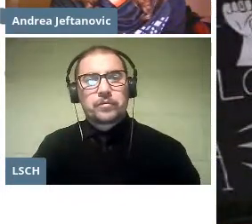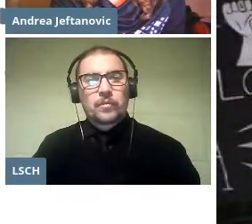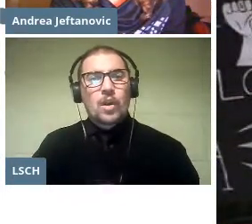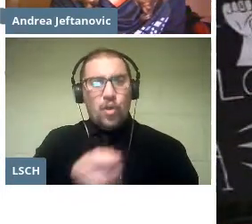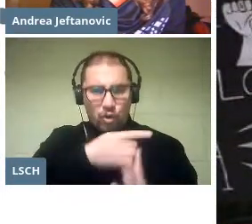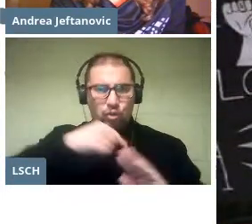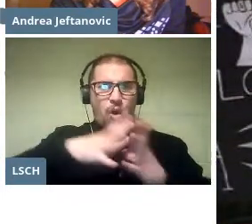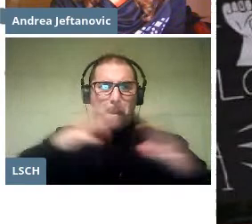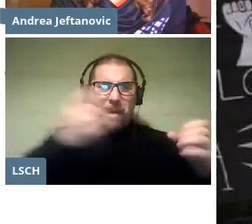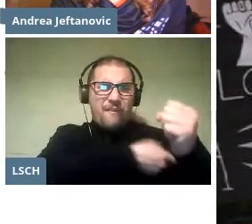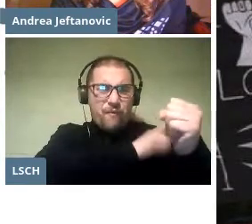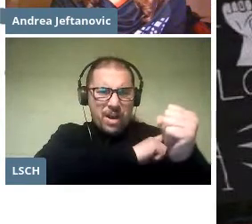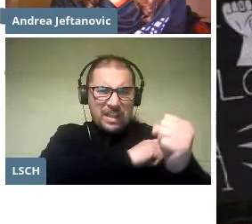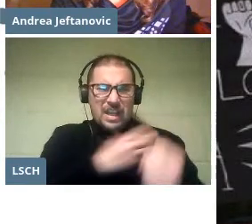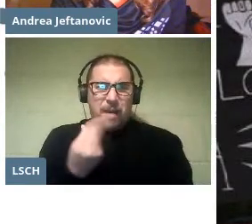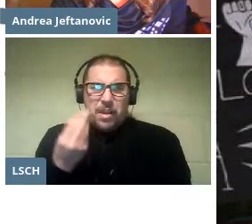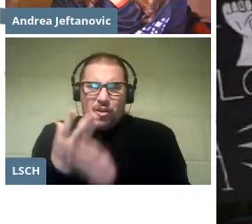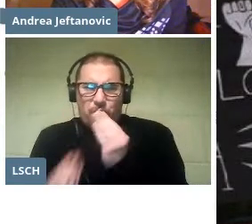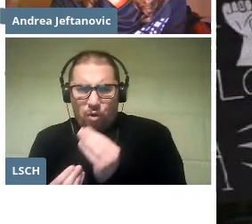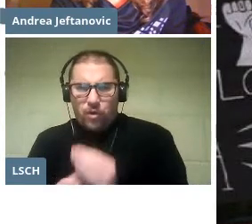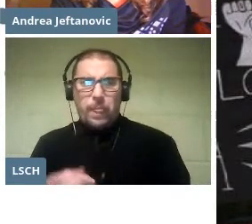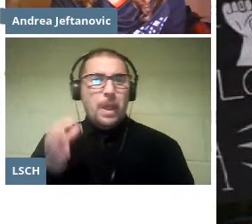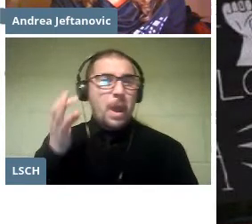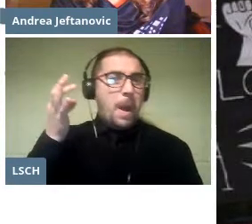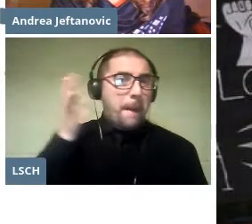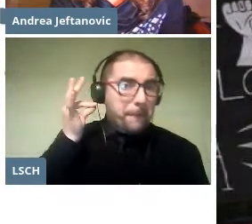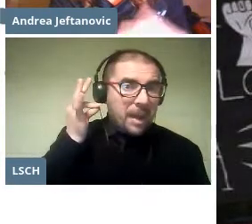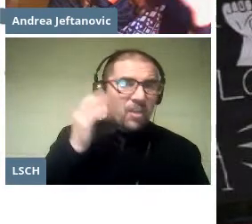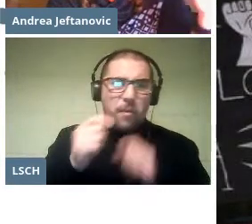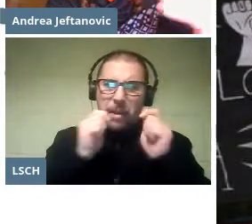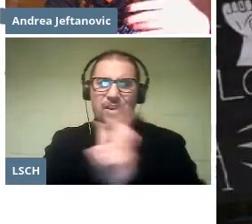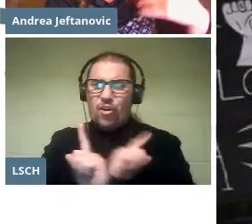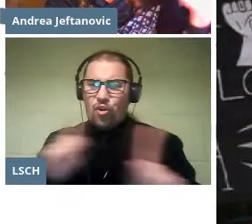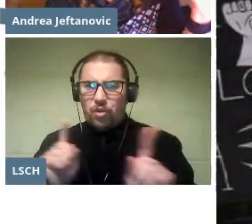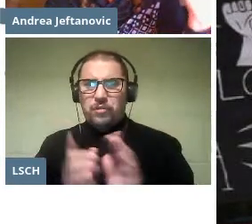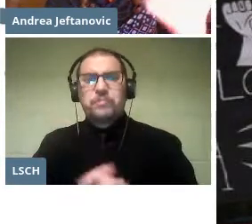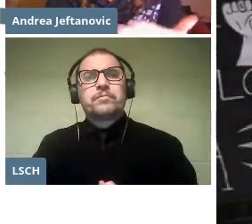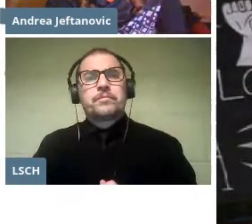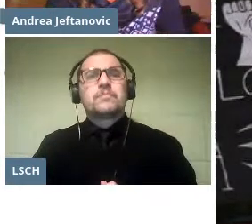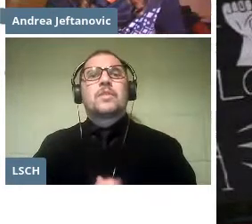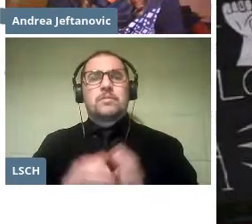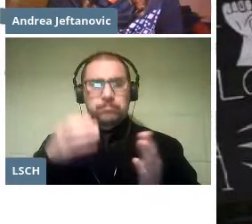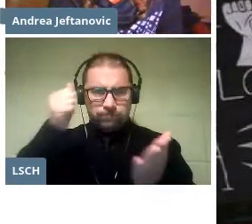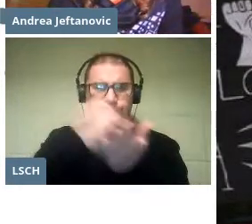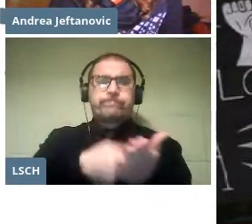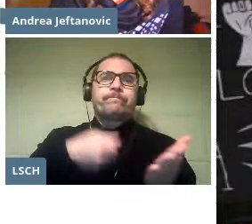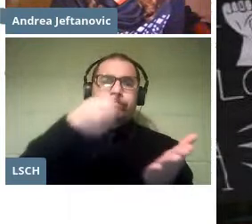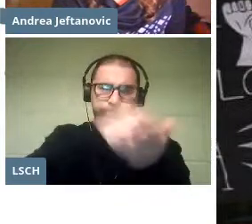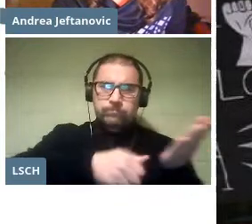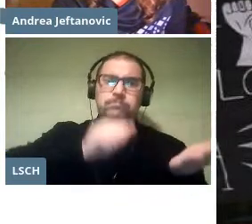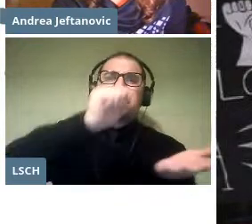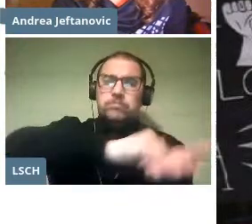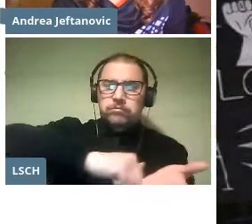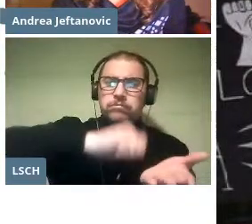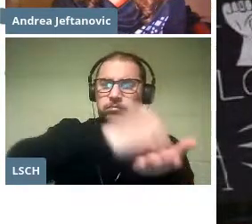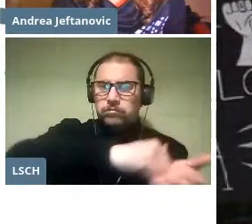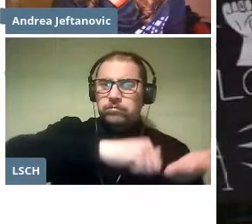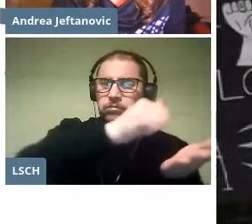Somos más fuertes que el miedo. Ser mujer no debería ser un factor de riesgo. Nuevamente las demandas y los reclamos por